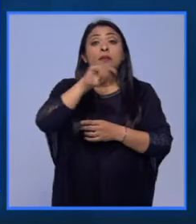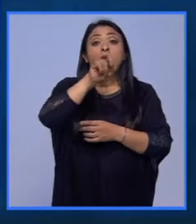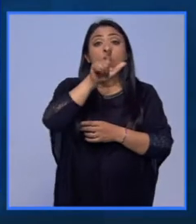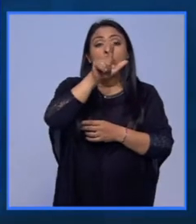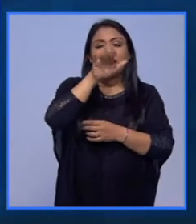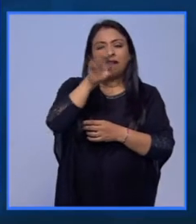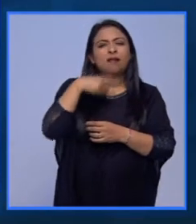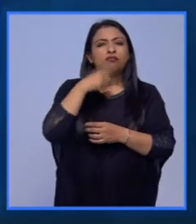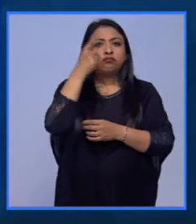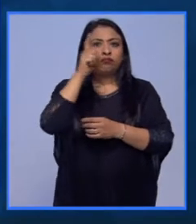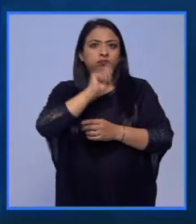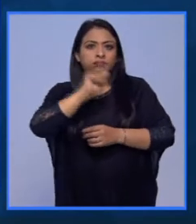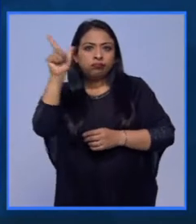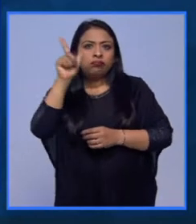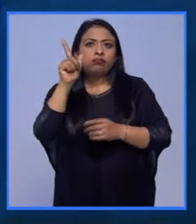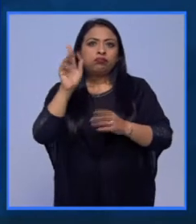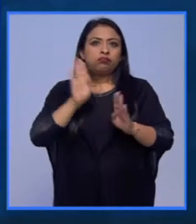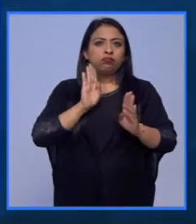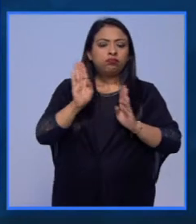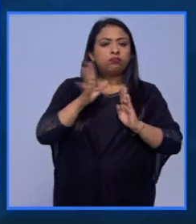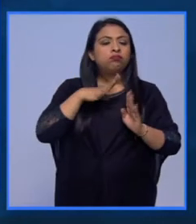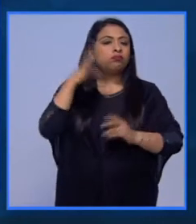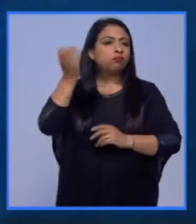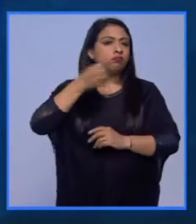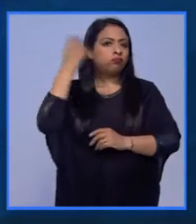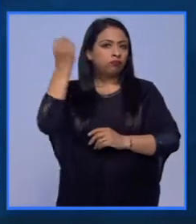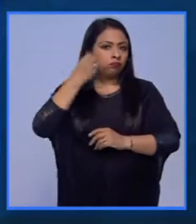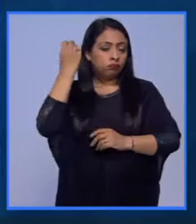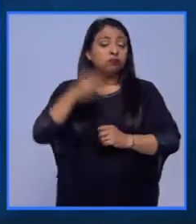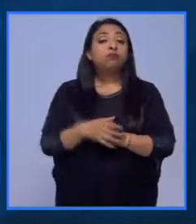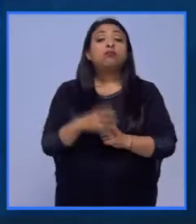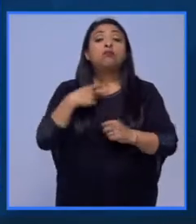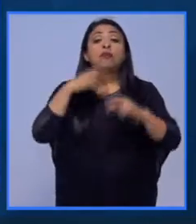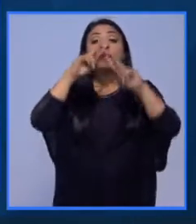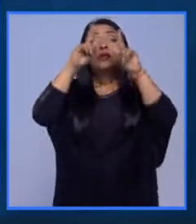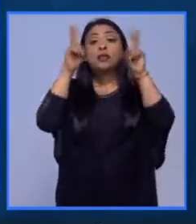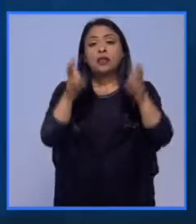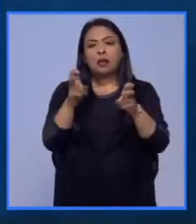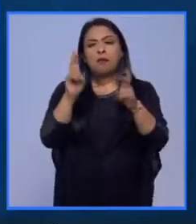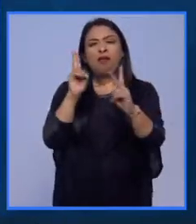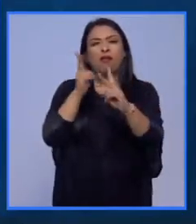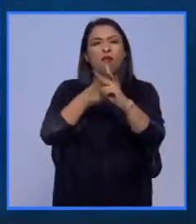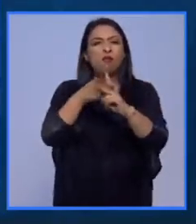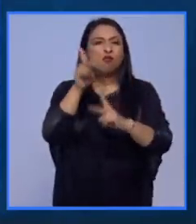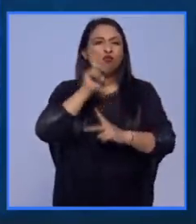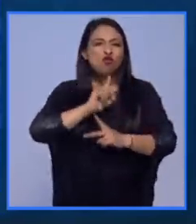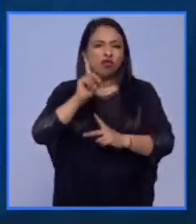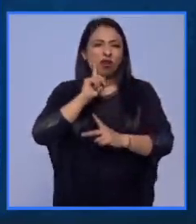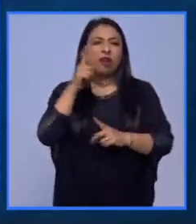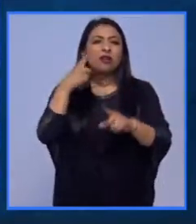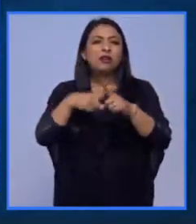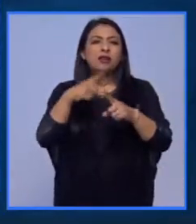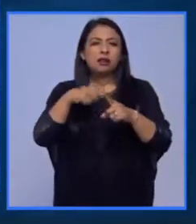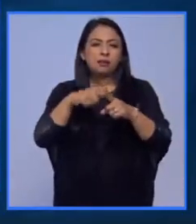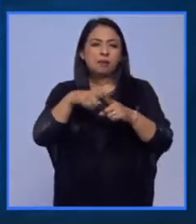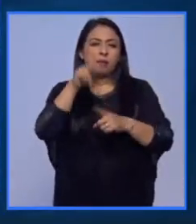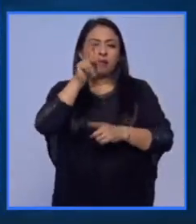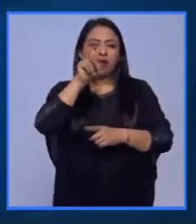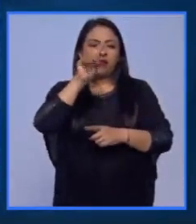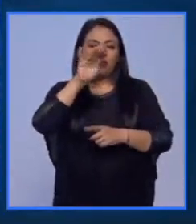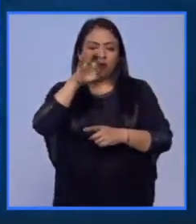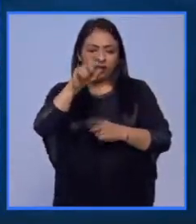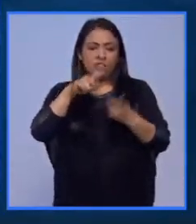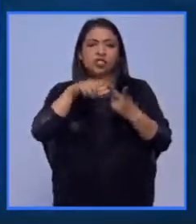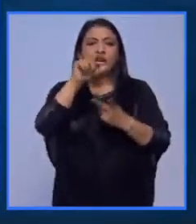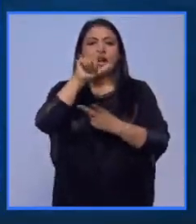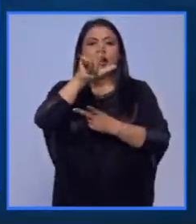Beladíez, especialista en asuntos militares, ofrecerá una conferencia. El tema de los feminicidios será abordado por Blanche Petrich,